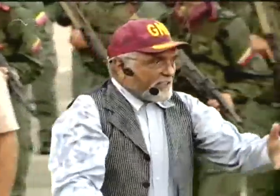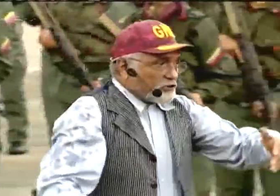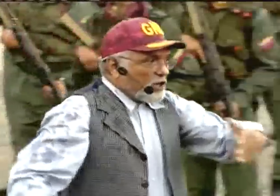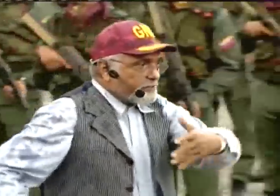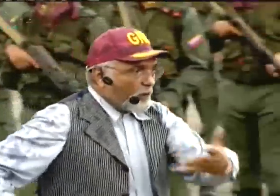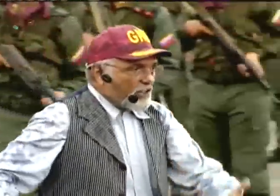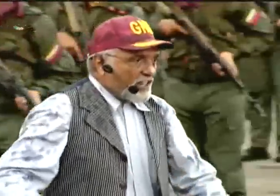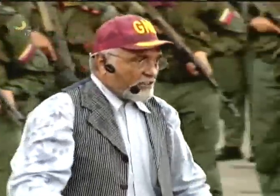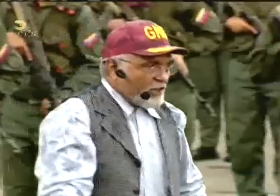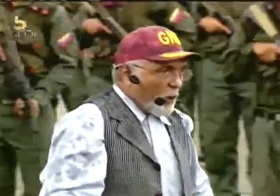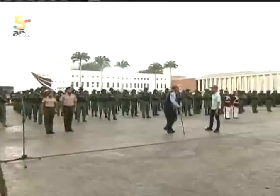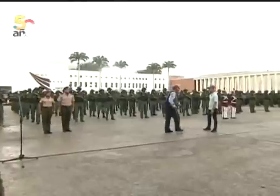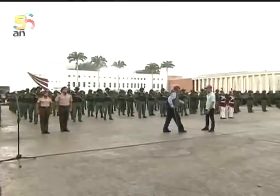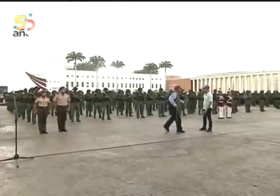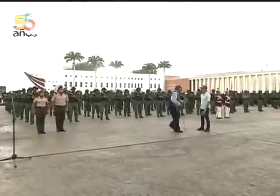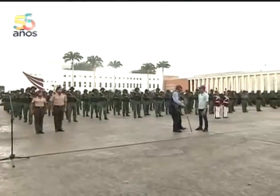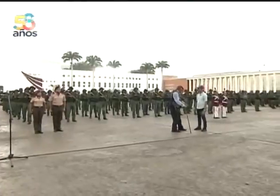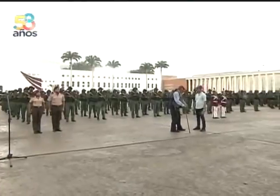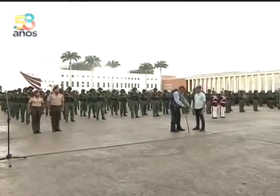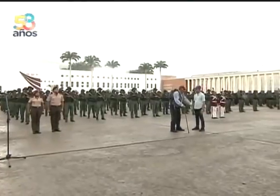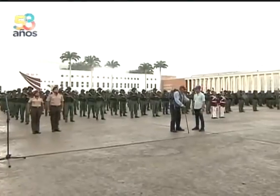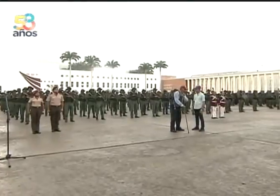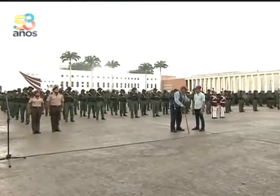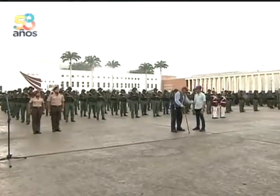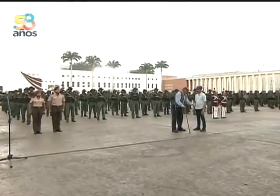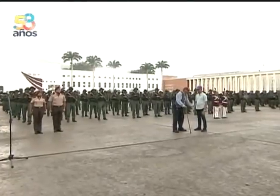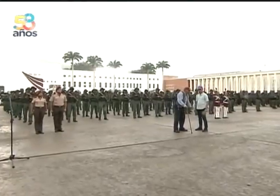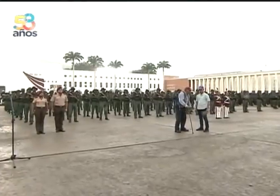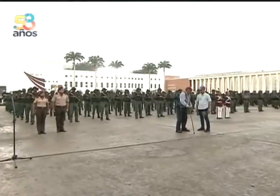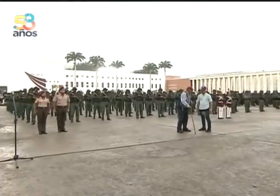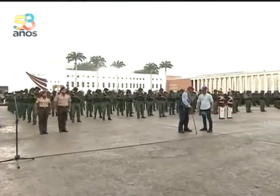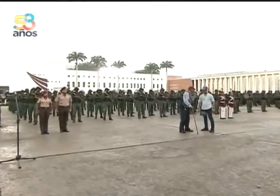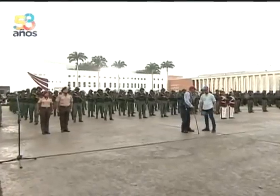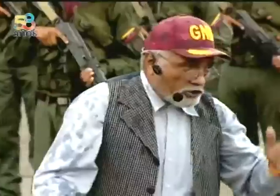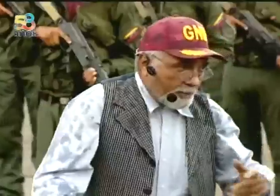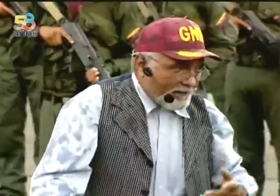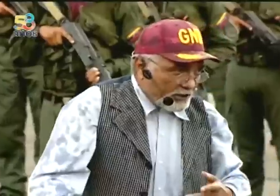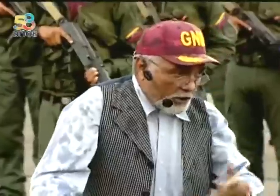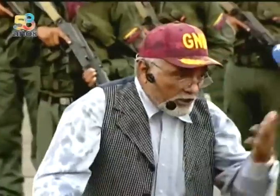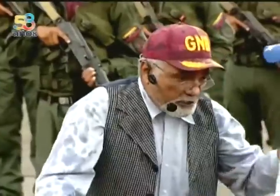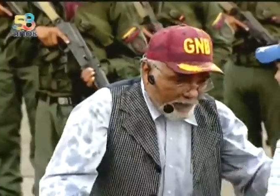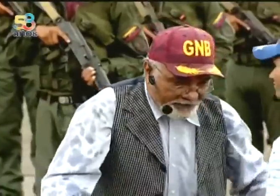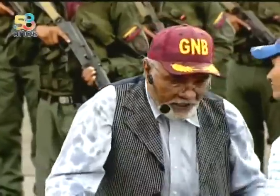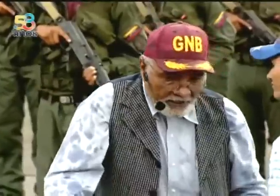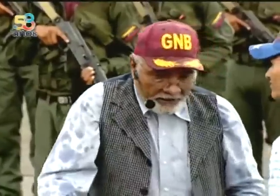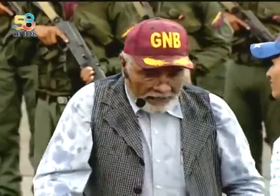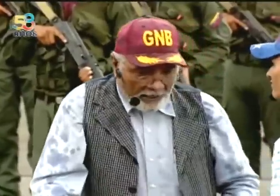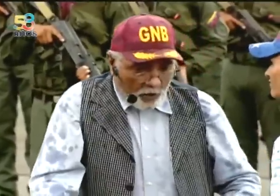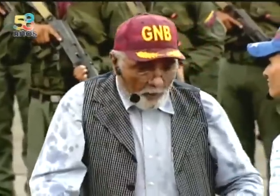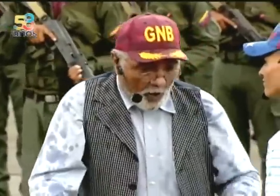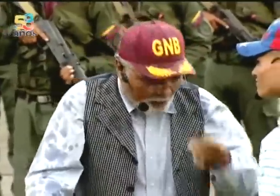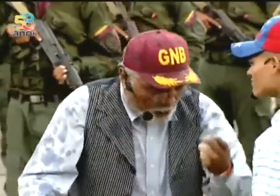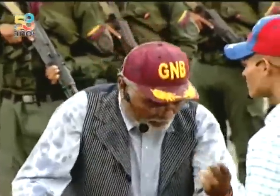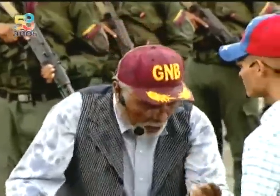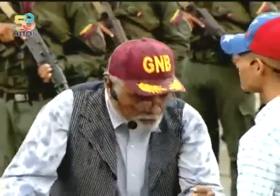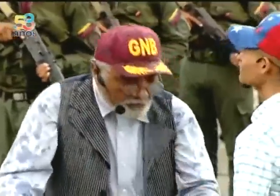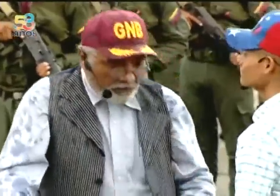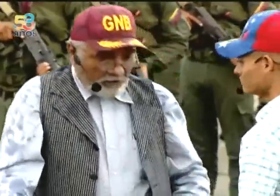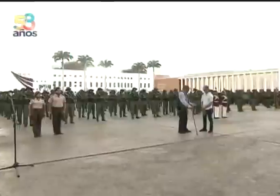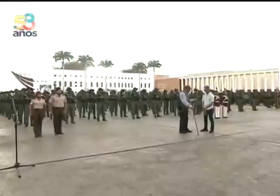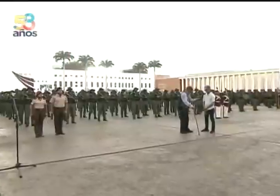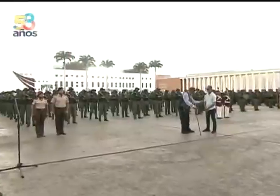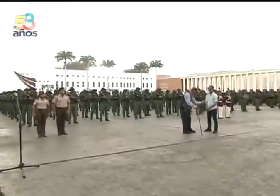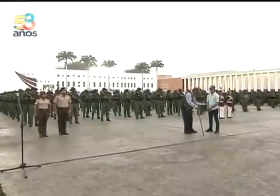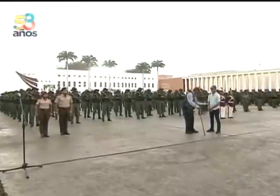las manifestaciones políticas, hijo, que nunca llegaban a nada. Y tantas otras peticiones, pues, tales como